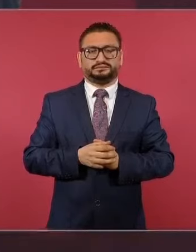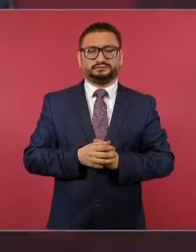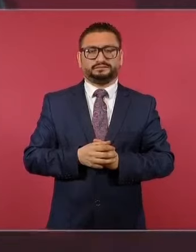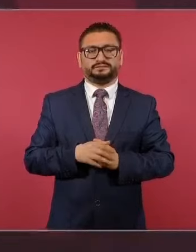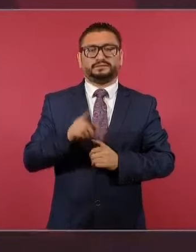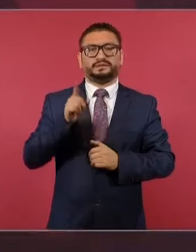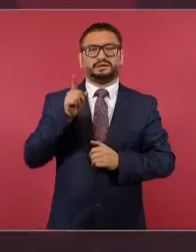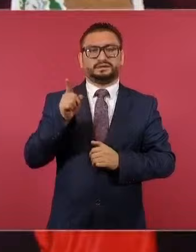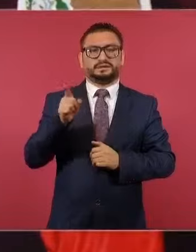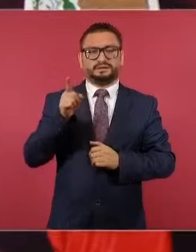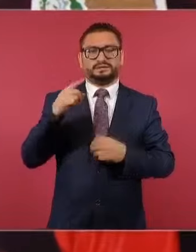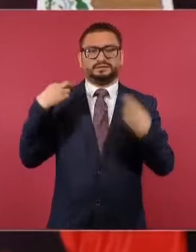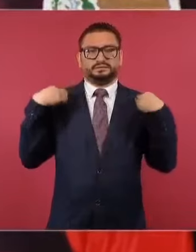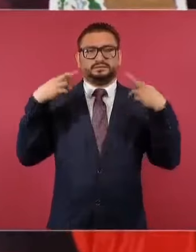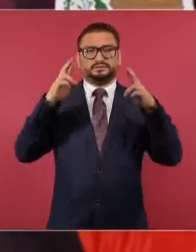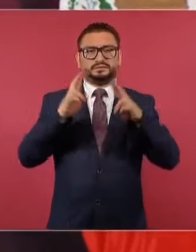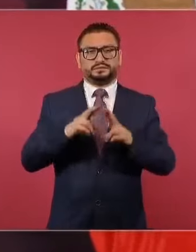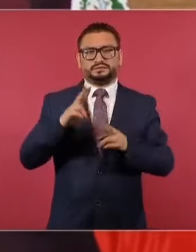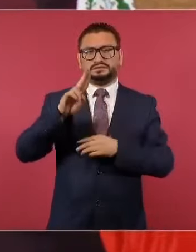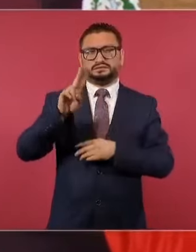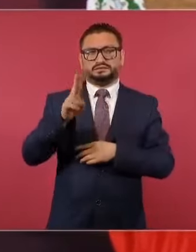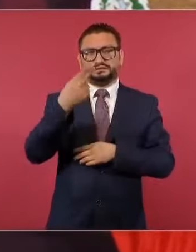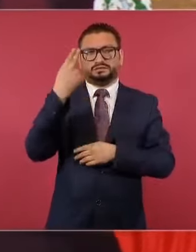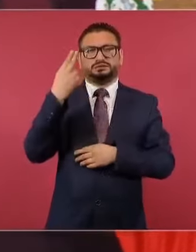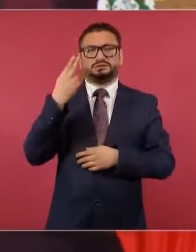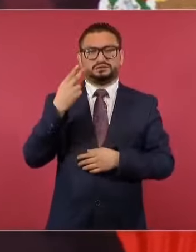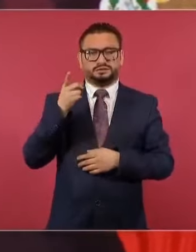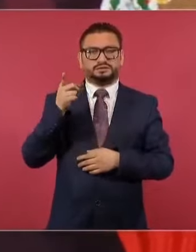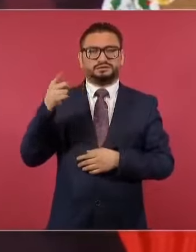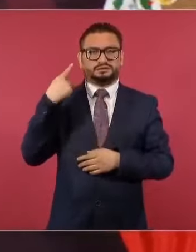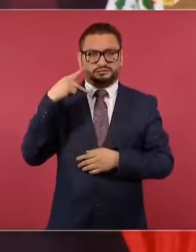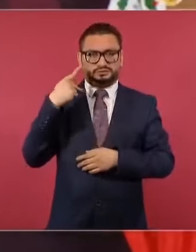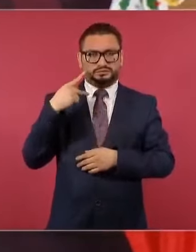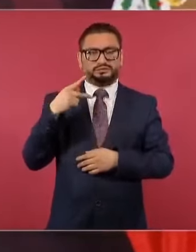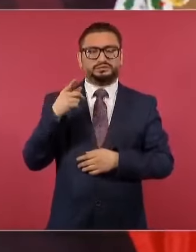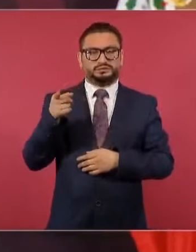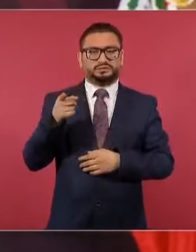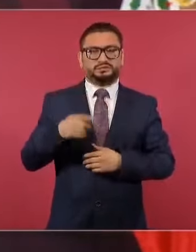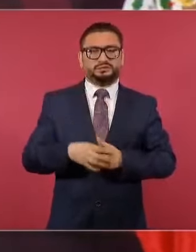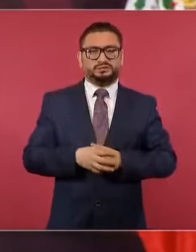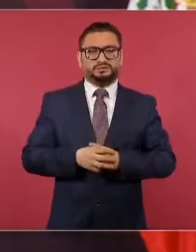tiene, además de ser maestra de la universidad en Puebla,